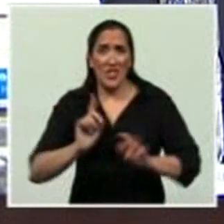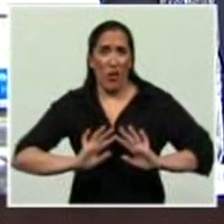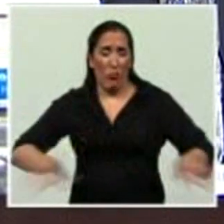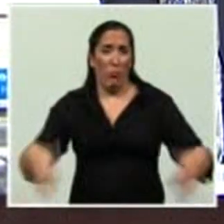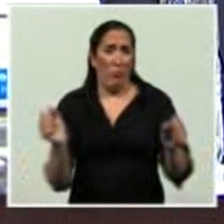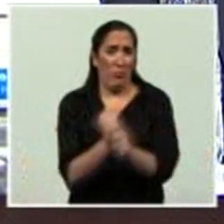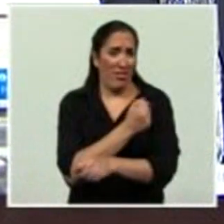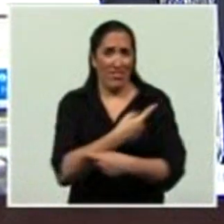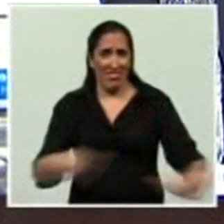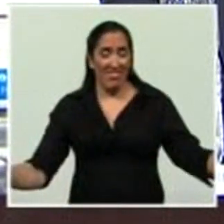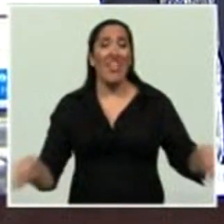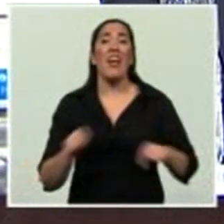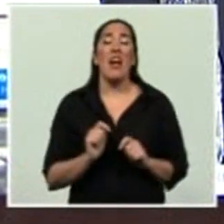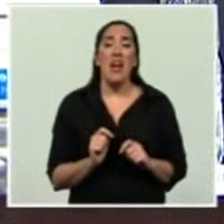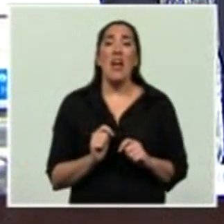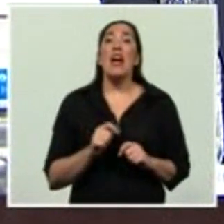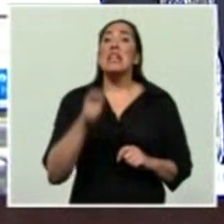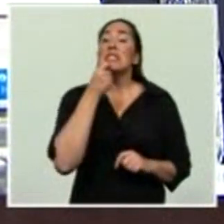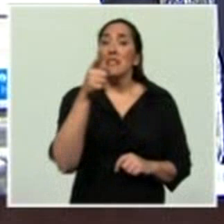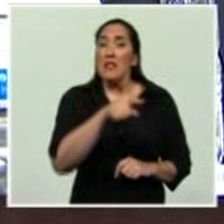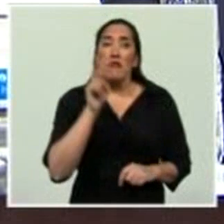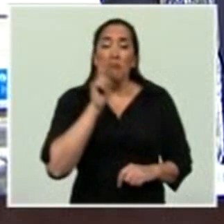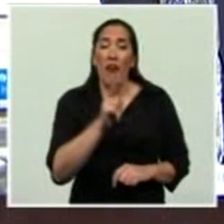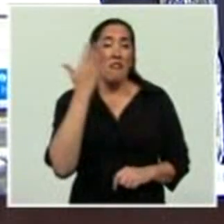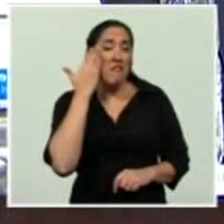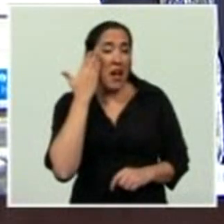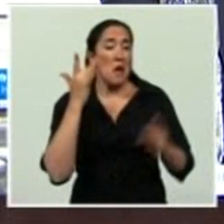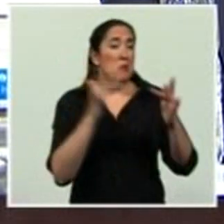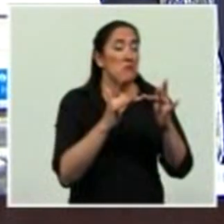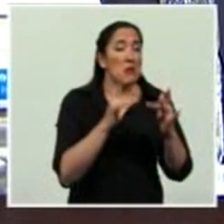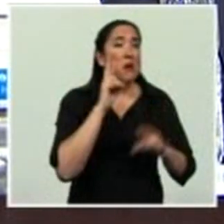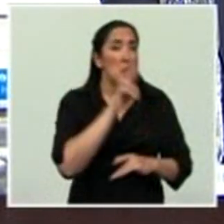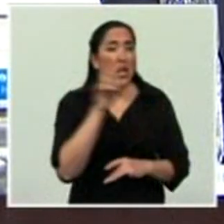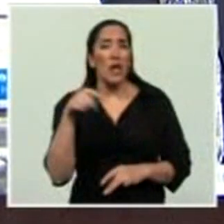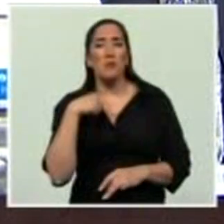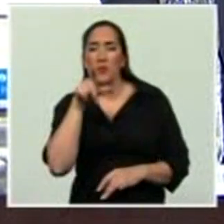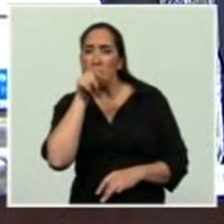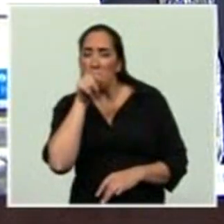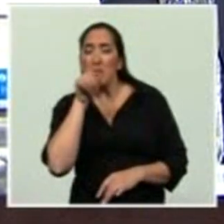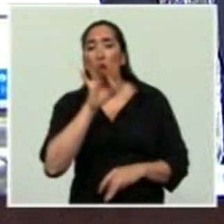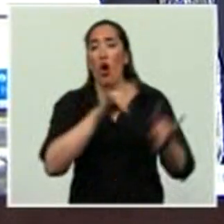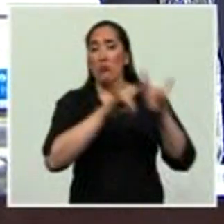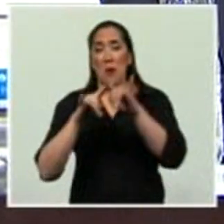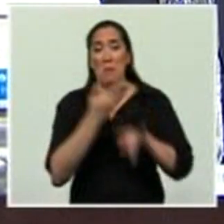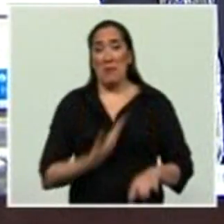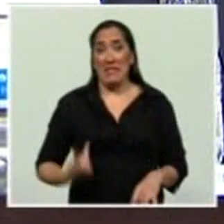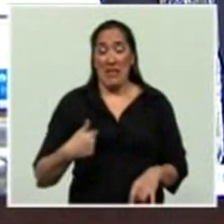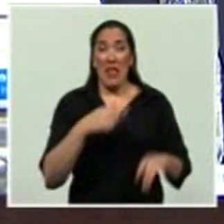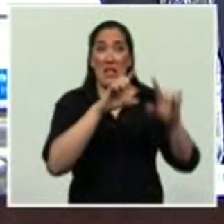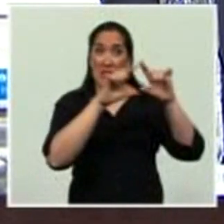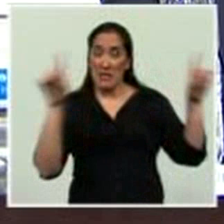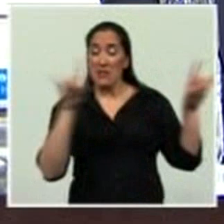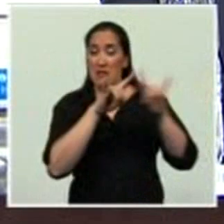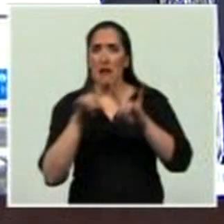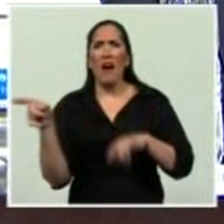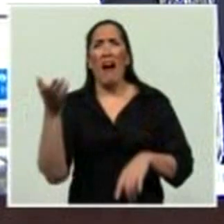pero si entran también en las redes en mi Facebook o en mi Twitter o en la página de Presidencia van a ver lo que era